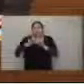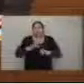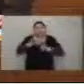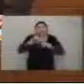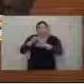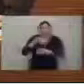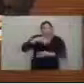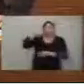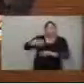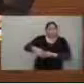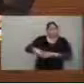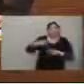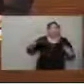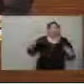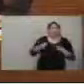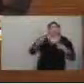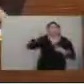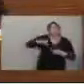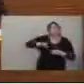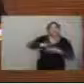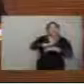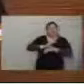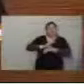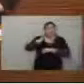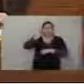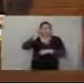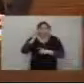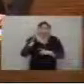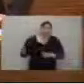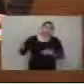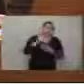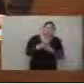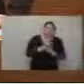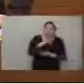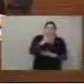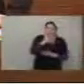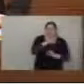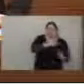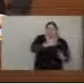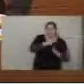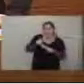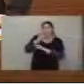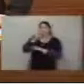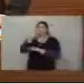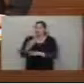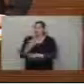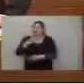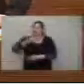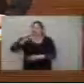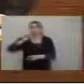mejor también la propia consejera que estuvo allí y que volverá en septiembre la consejera Boal para hacer seguimiento